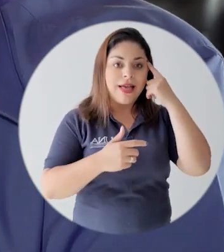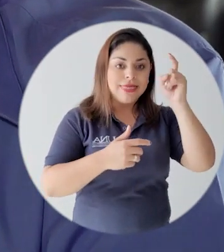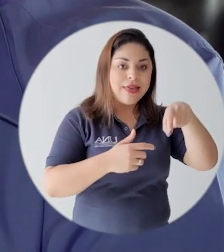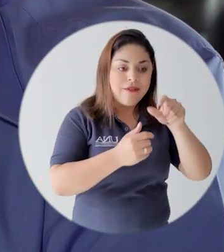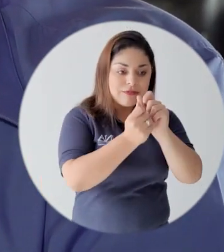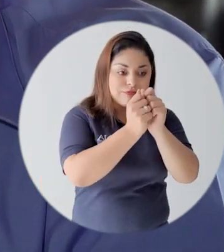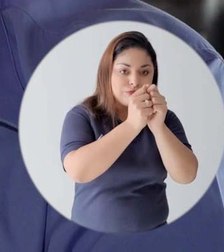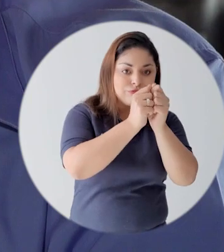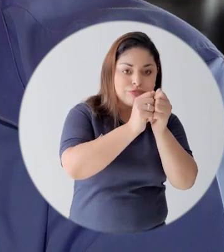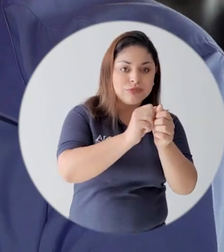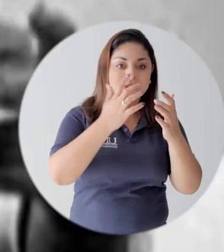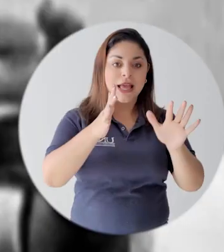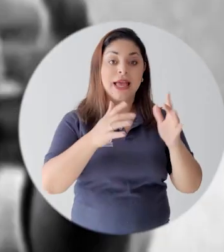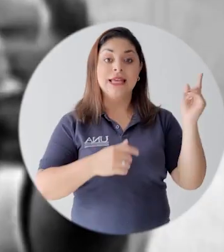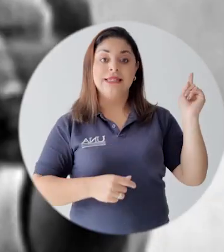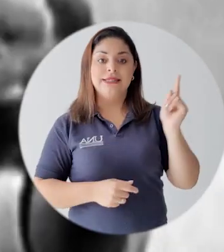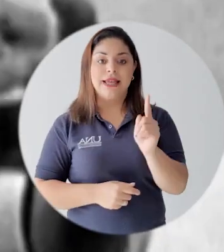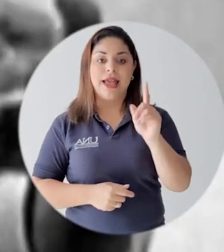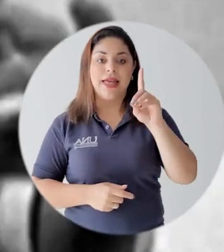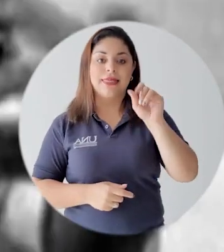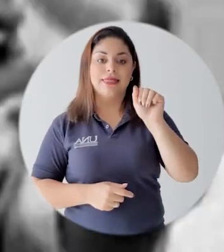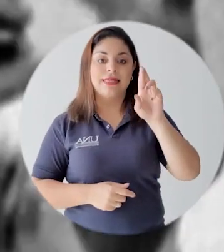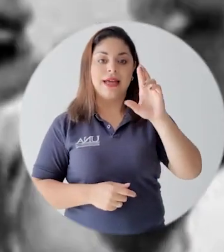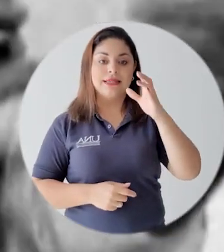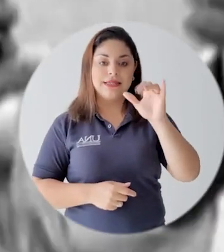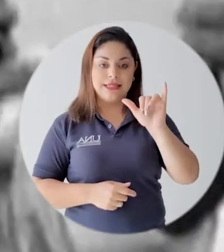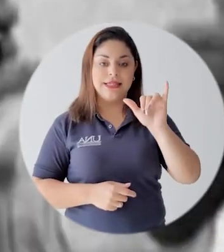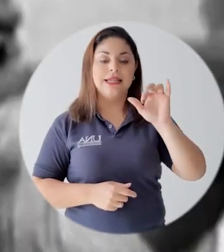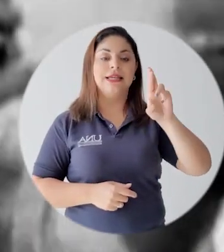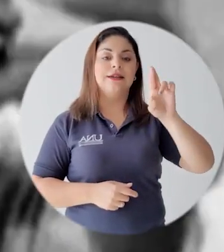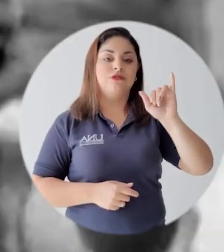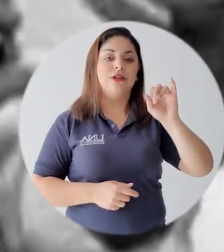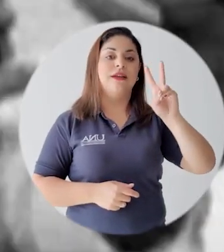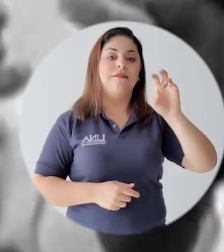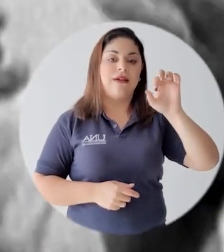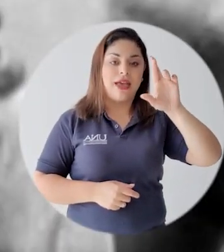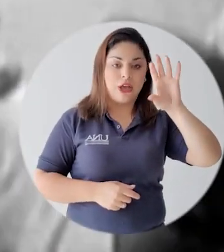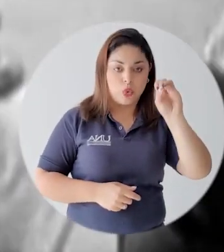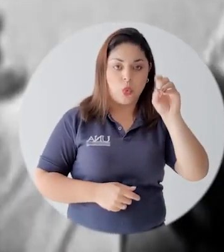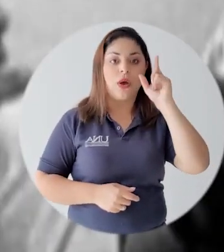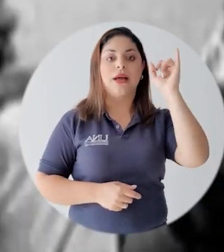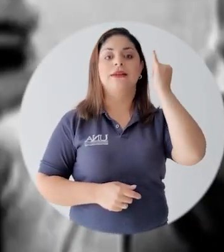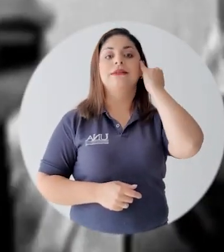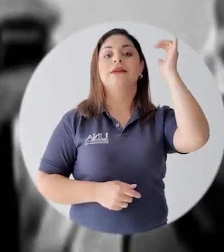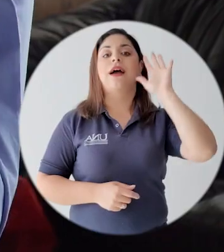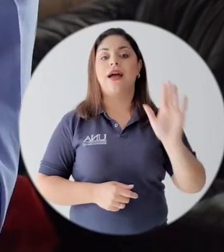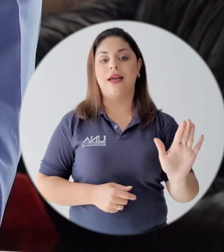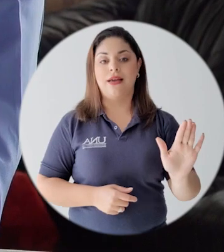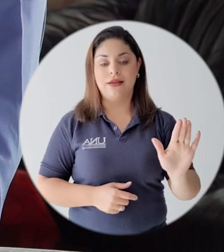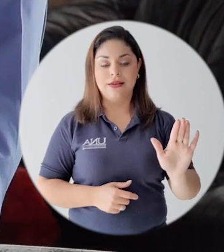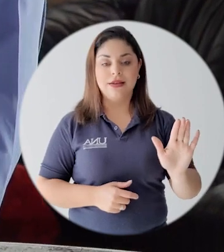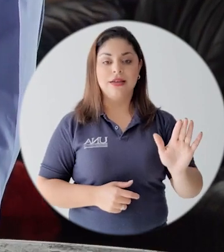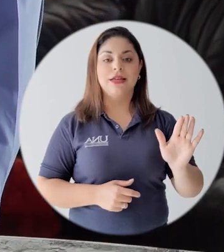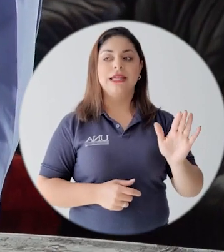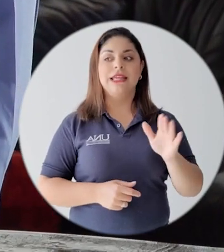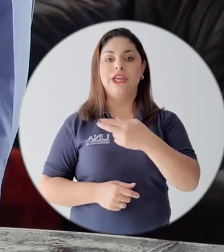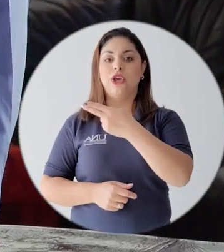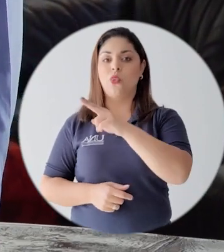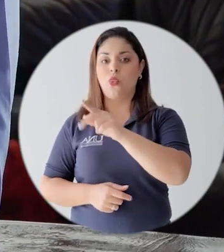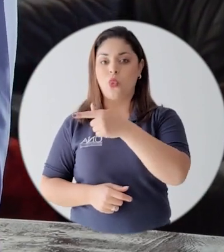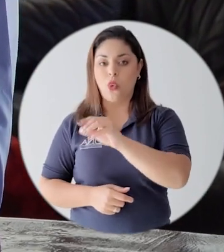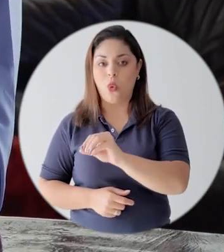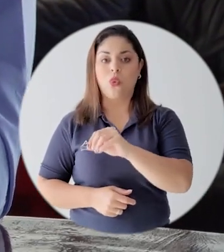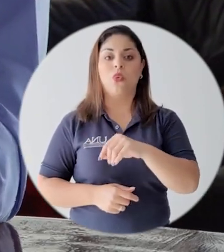dice, esto hay que darle forma. Viene Darcy Ribeiro con su concepción, ¿verdad? Y ahí